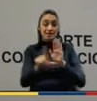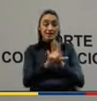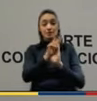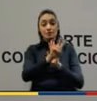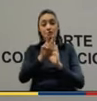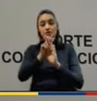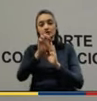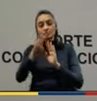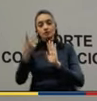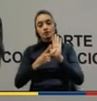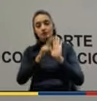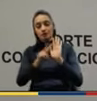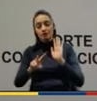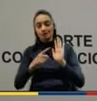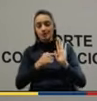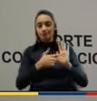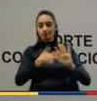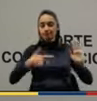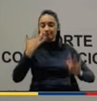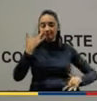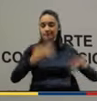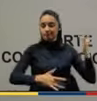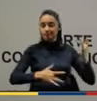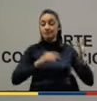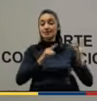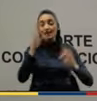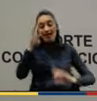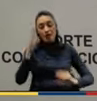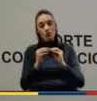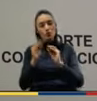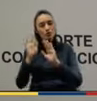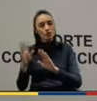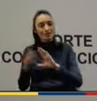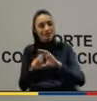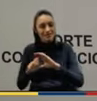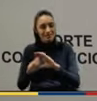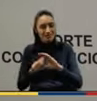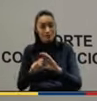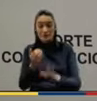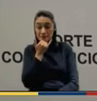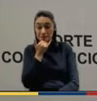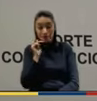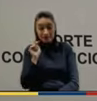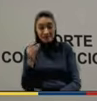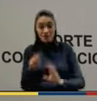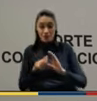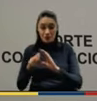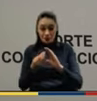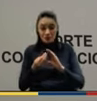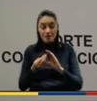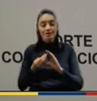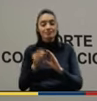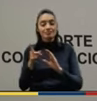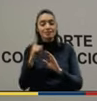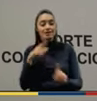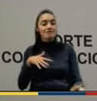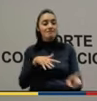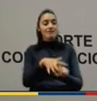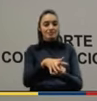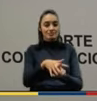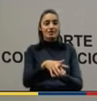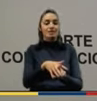del 2022, por medio de la cual se aprueba el Acuerdo de Escazú, ya que dicho acuerdo vulnera y va en contravía de principios básicos del Estado de